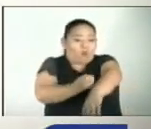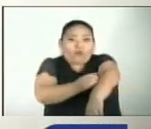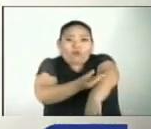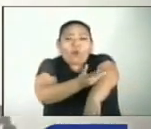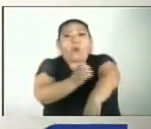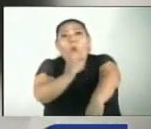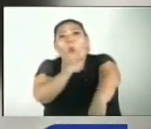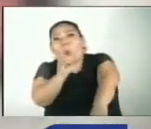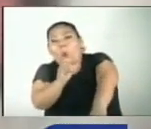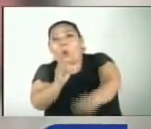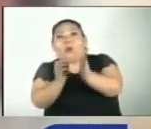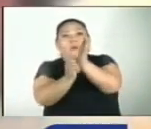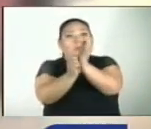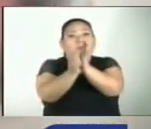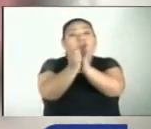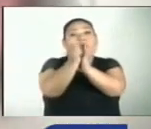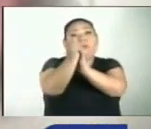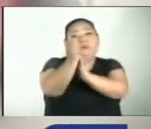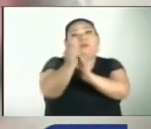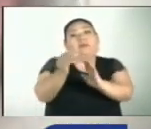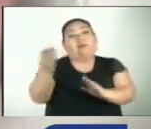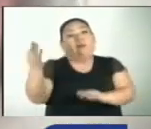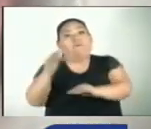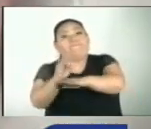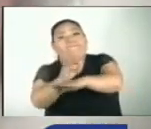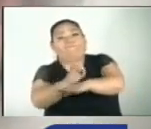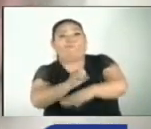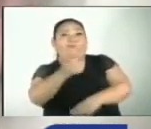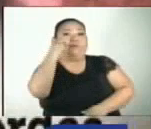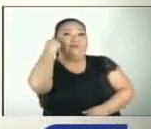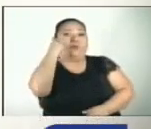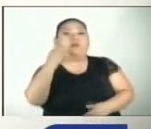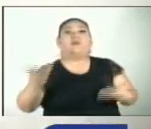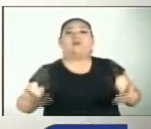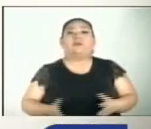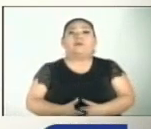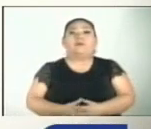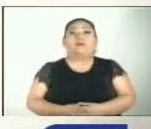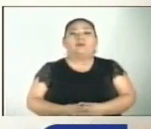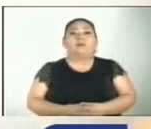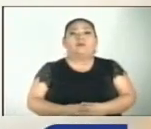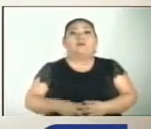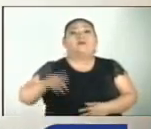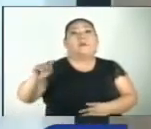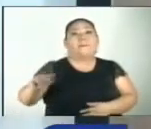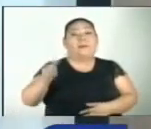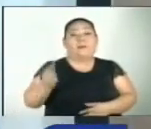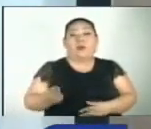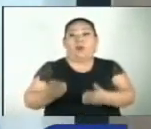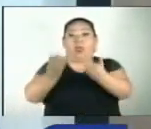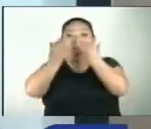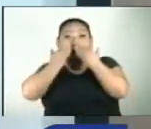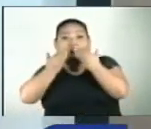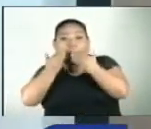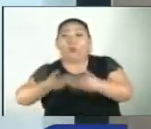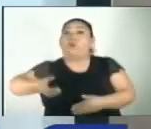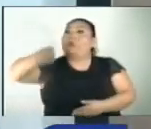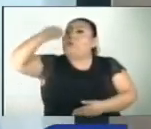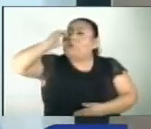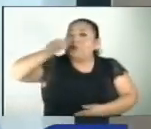hasta el desarrollo de cáncer de piel, por lo que es importante seguir estas indicaciones. Lo primero es hidratarnos,